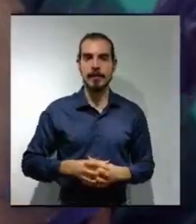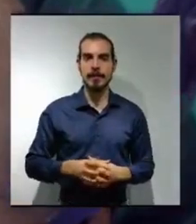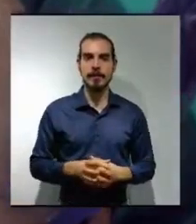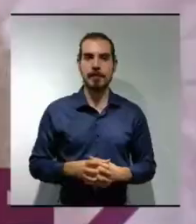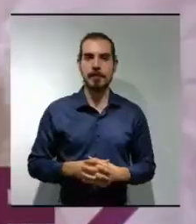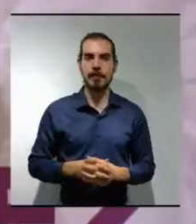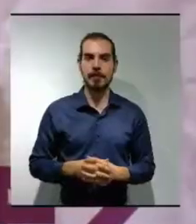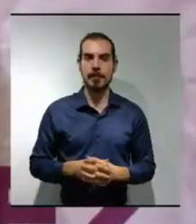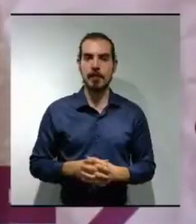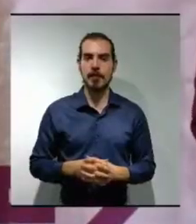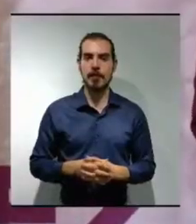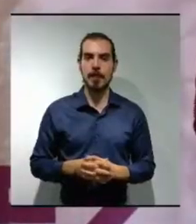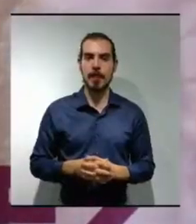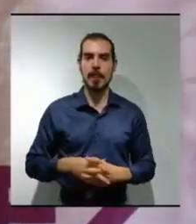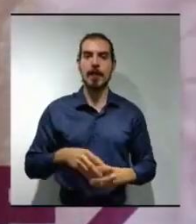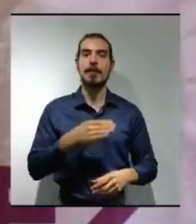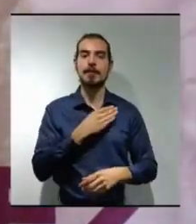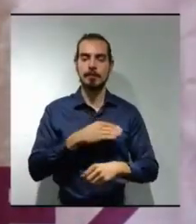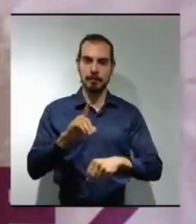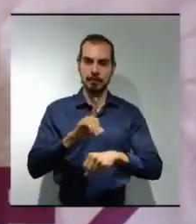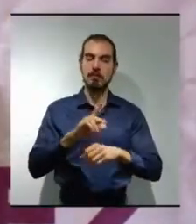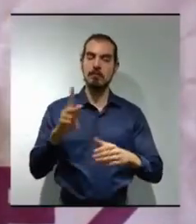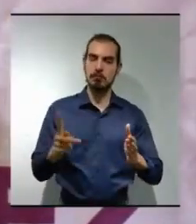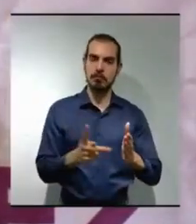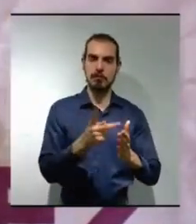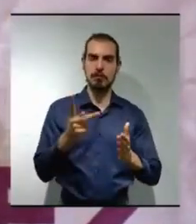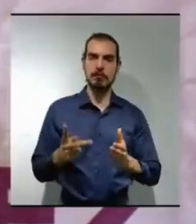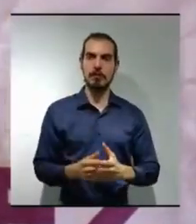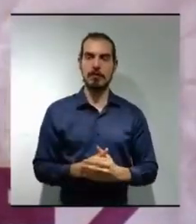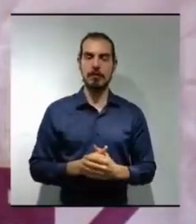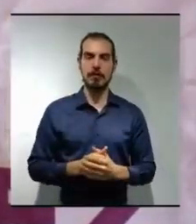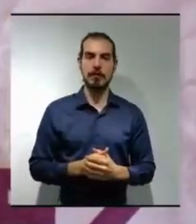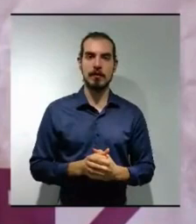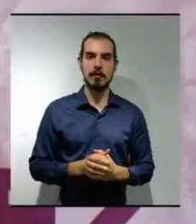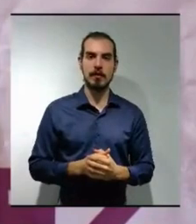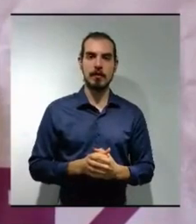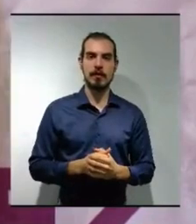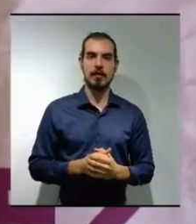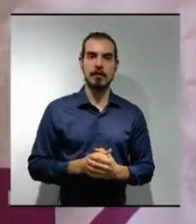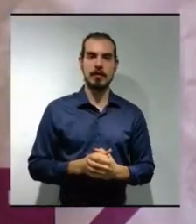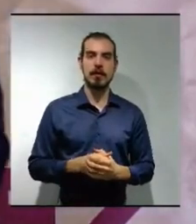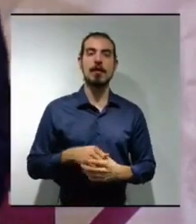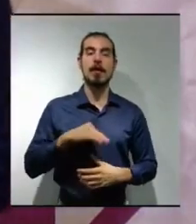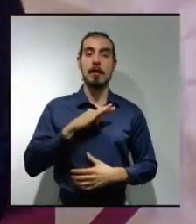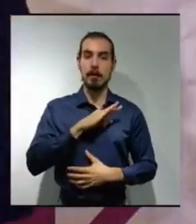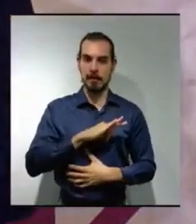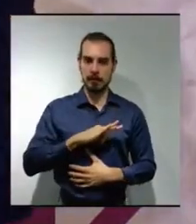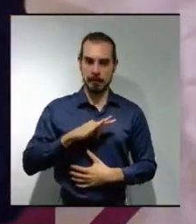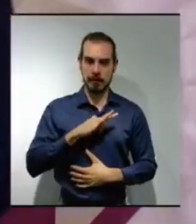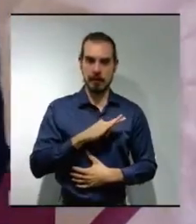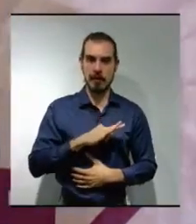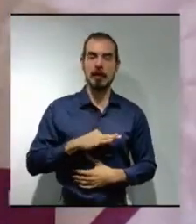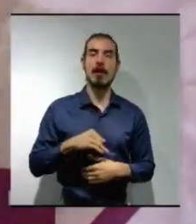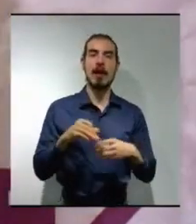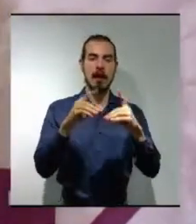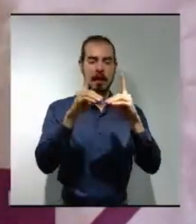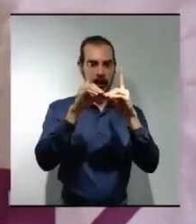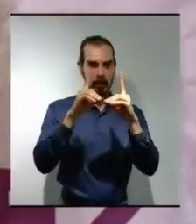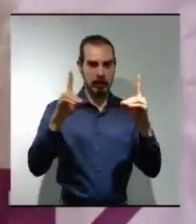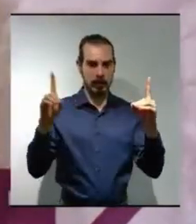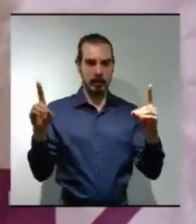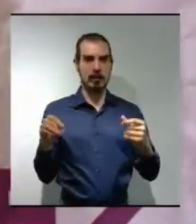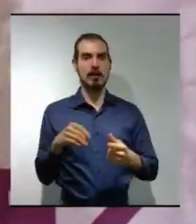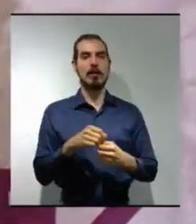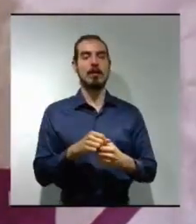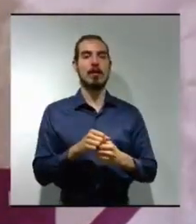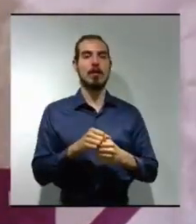Buen día de nuevo. Pues que aquí felicitar a la Dirección de Desarrollo Urbano, a ambas por este esfuerzo. Y la